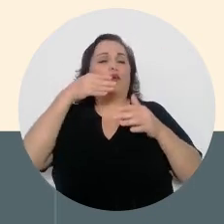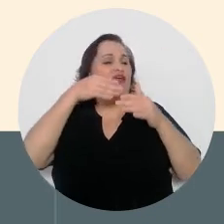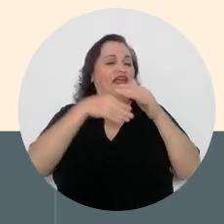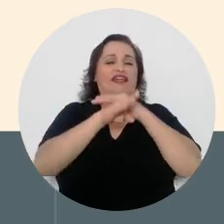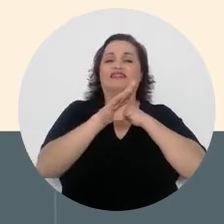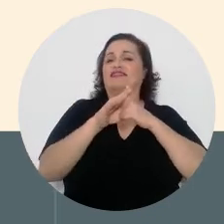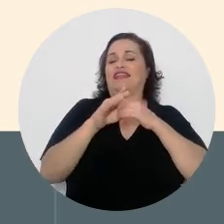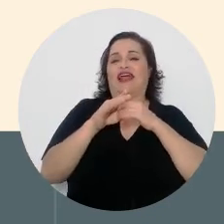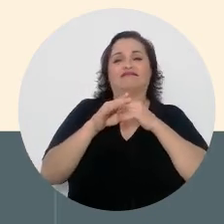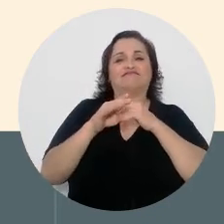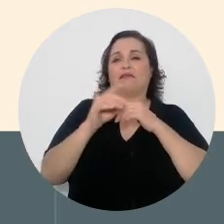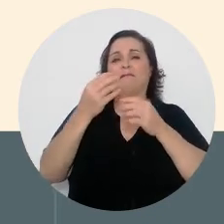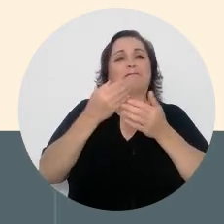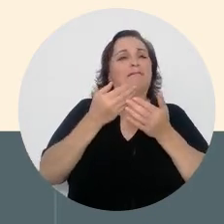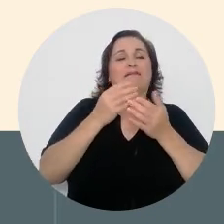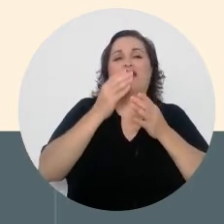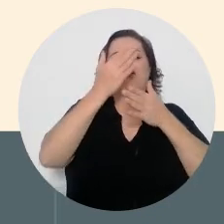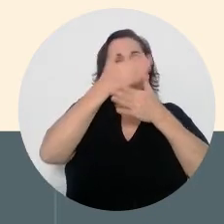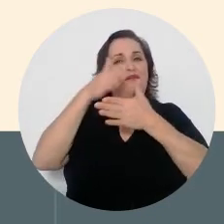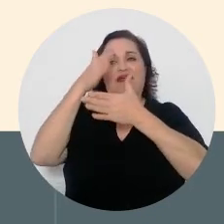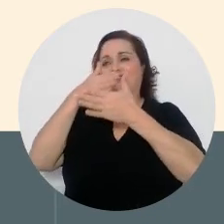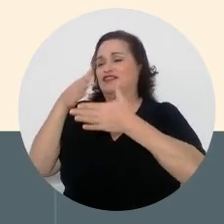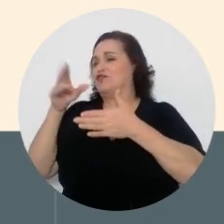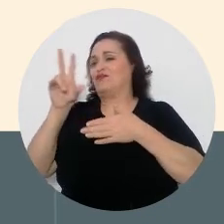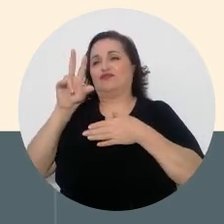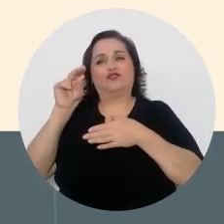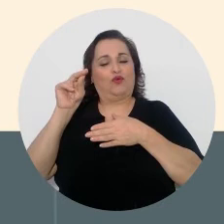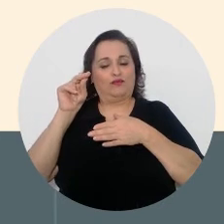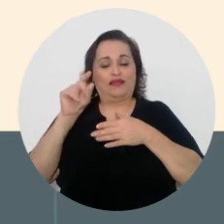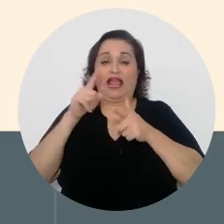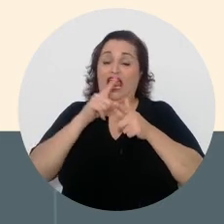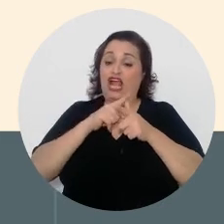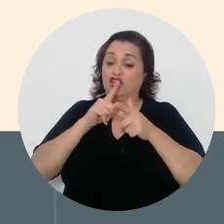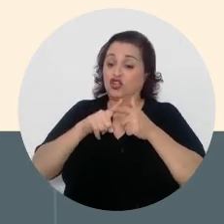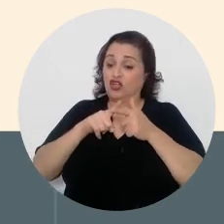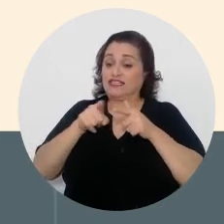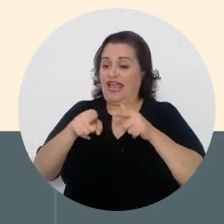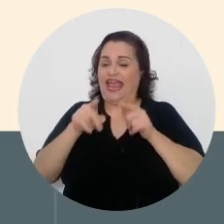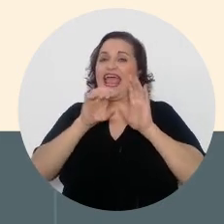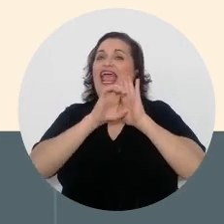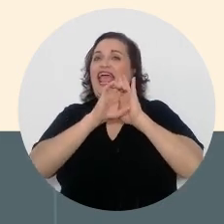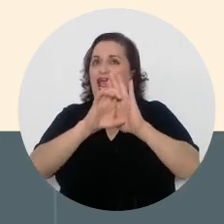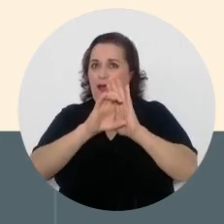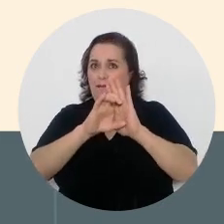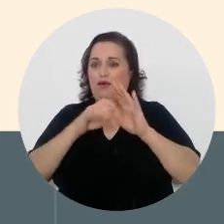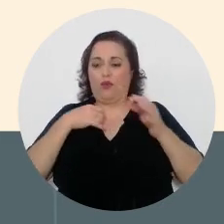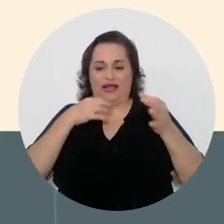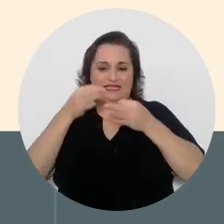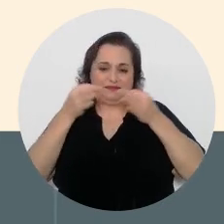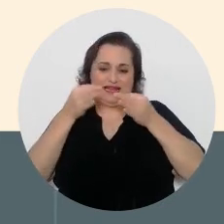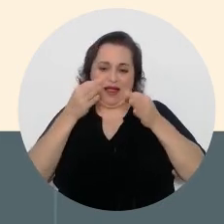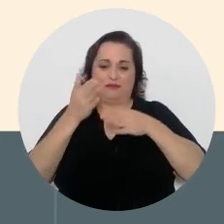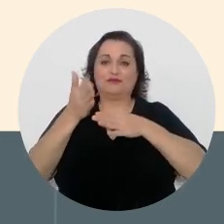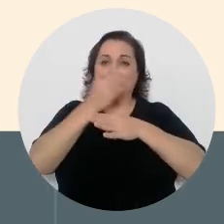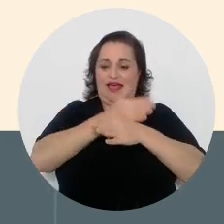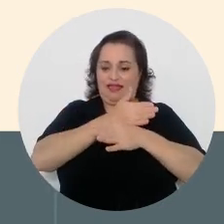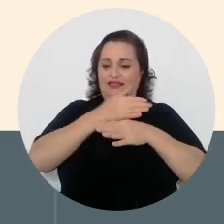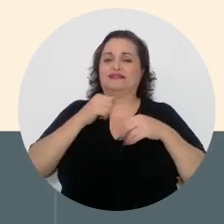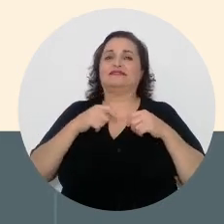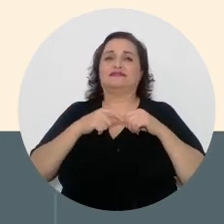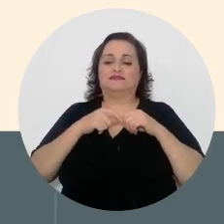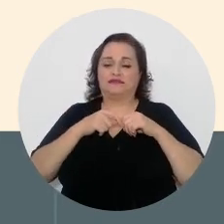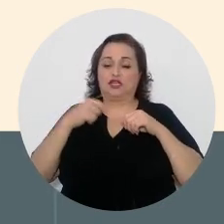en cuenta para realizar la distribución de escaños. Aquí es el ejemplo donde aplicamos